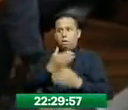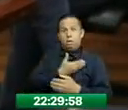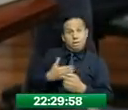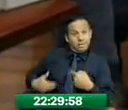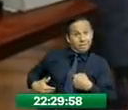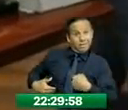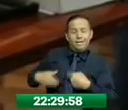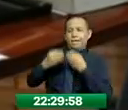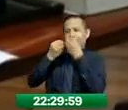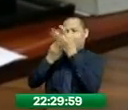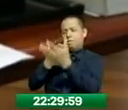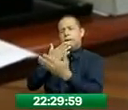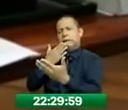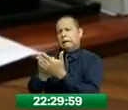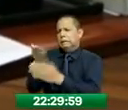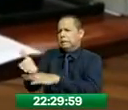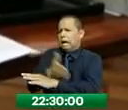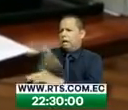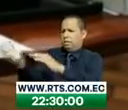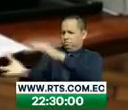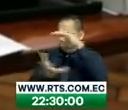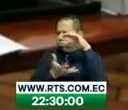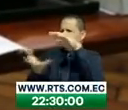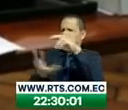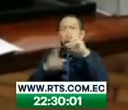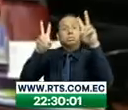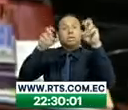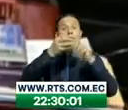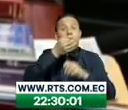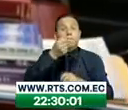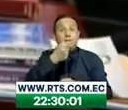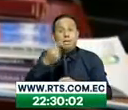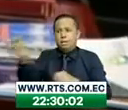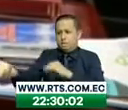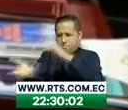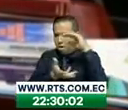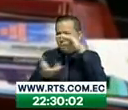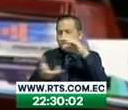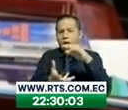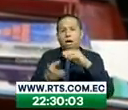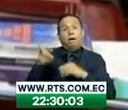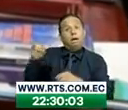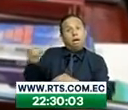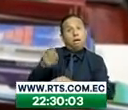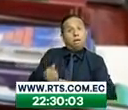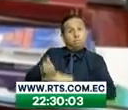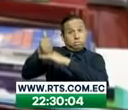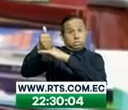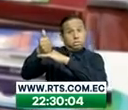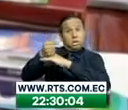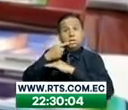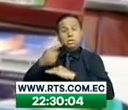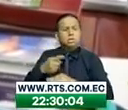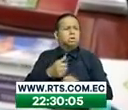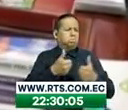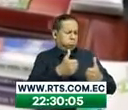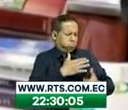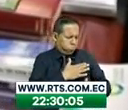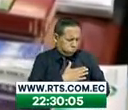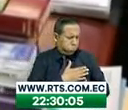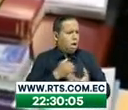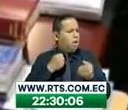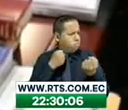donación de 15 toneladas de insumos médicos por su parte xi jinping mostró su disposición de brindar apoyo en materia